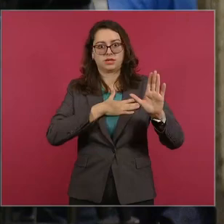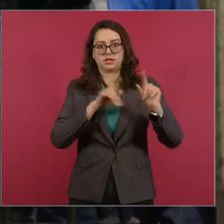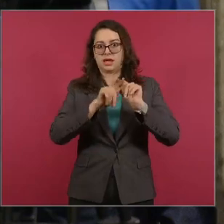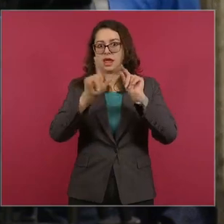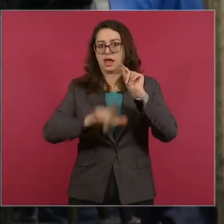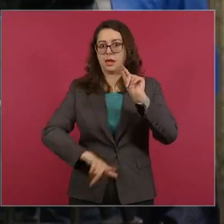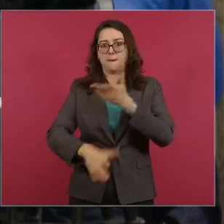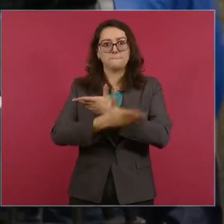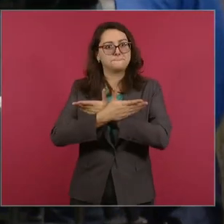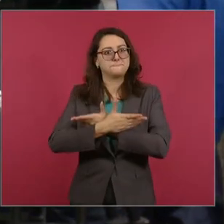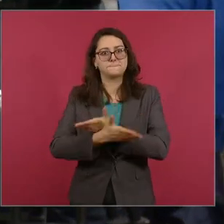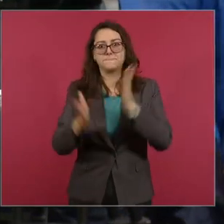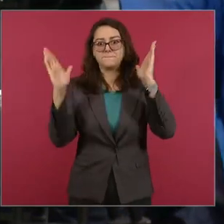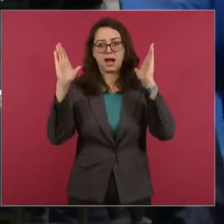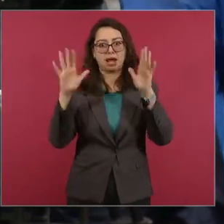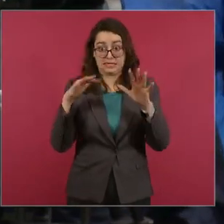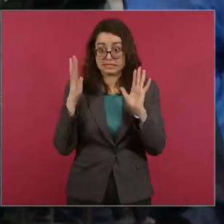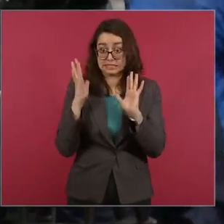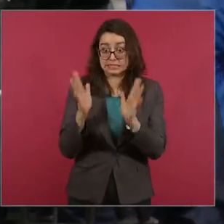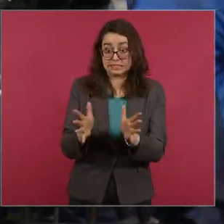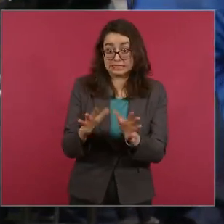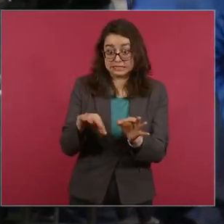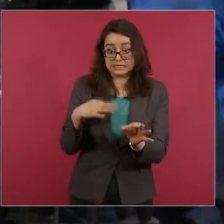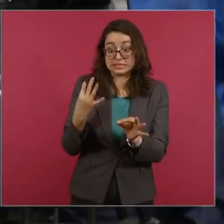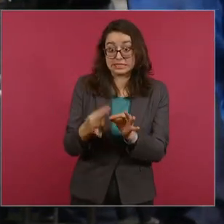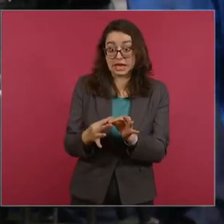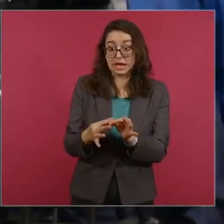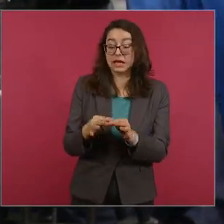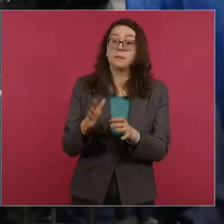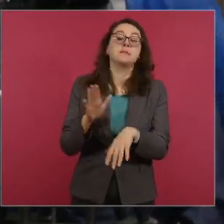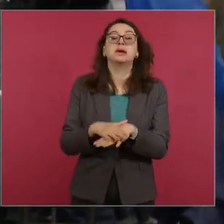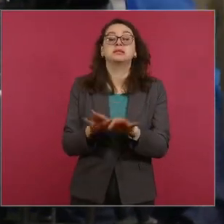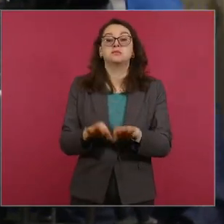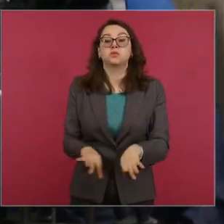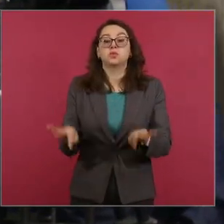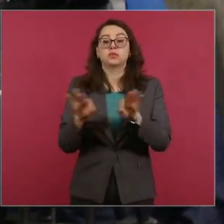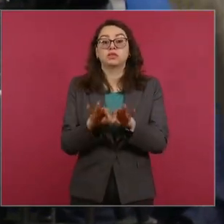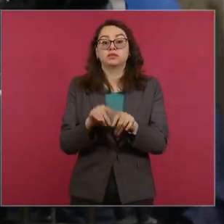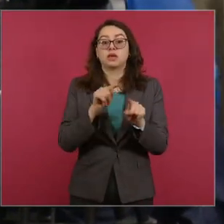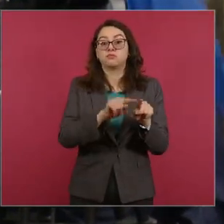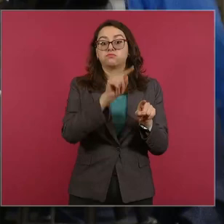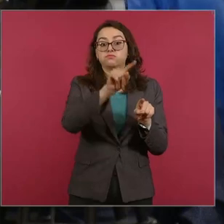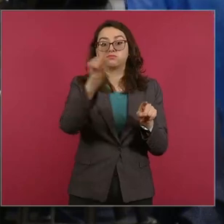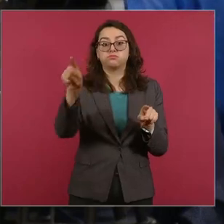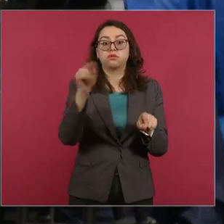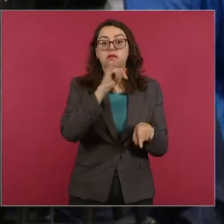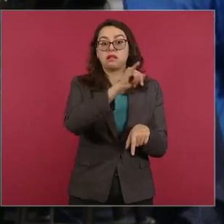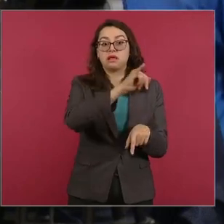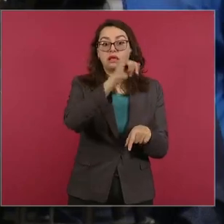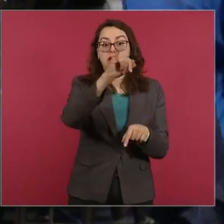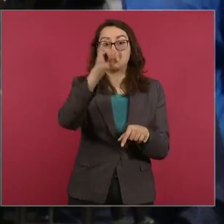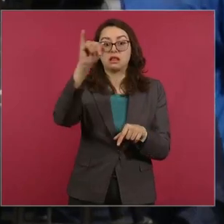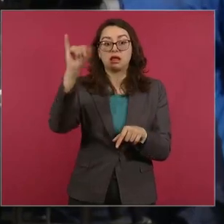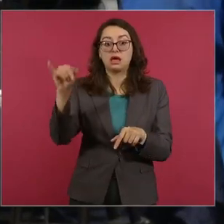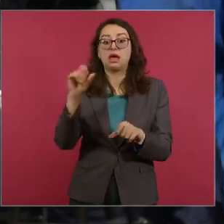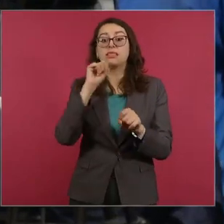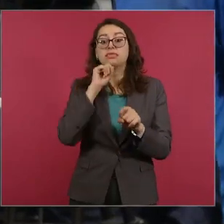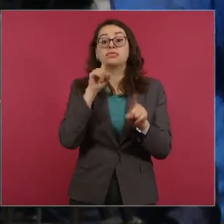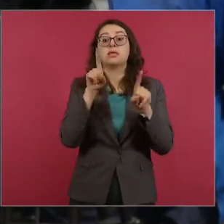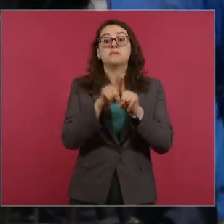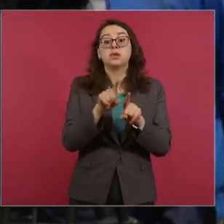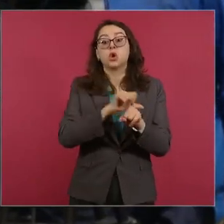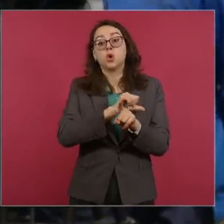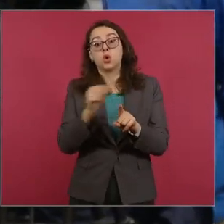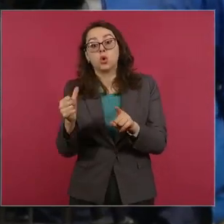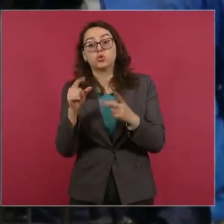de dar internet a todo México sobre todo en las regiones más apartadas y también si nos puede hablar un poco más